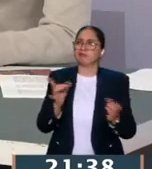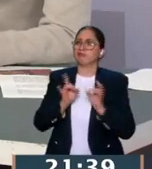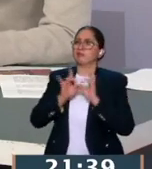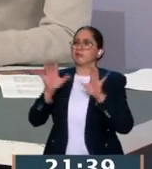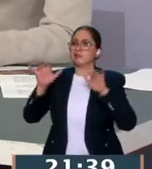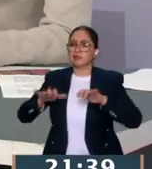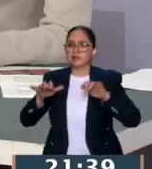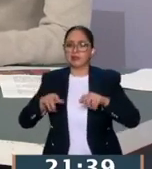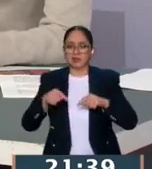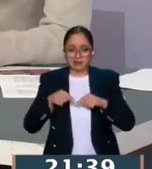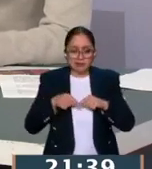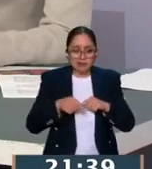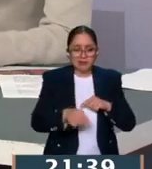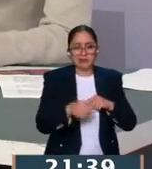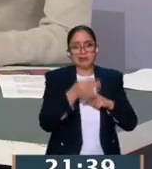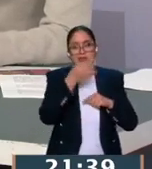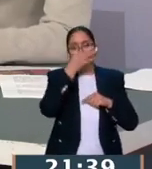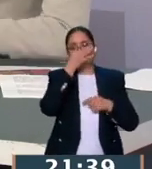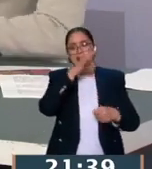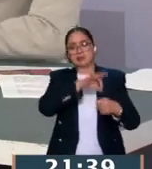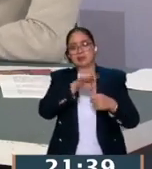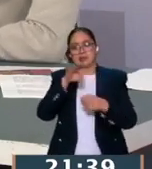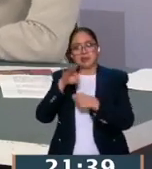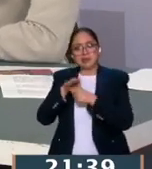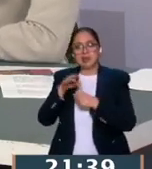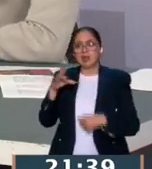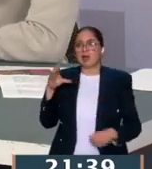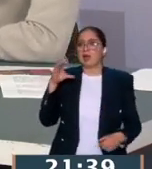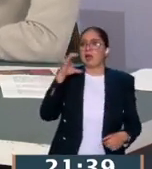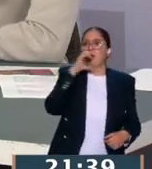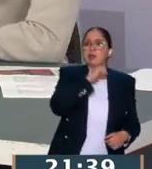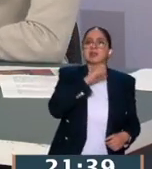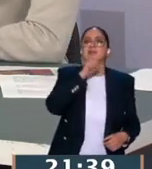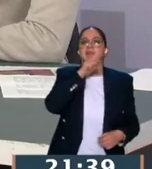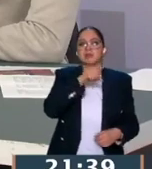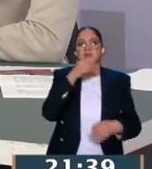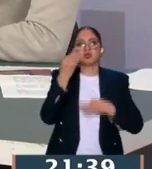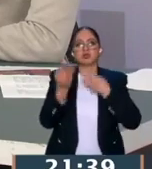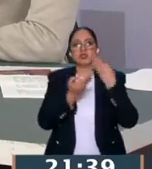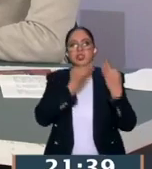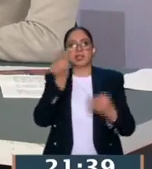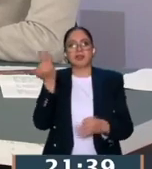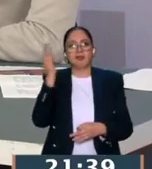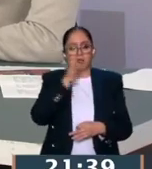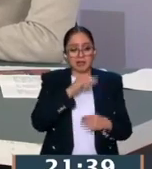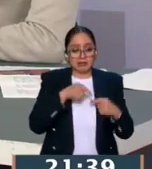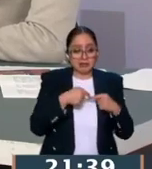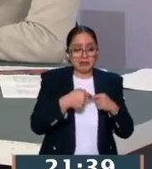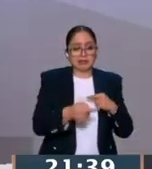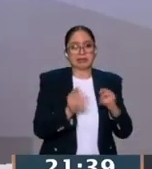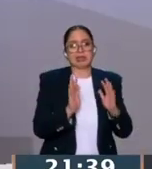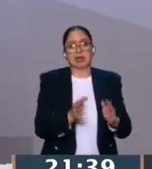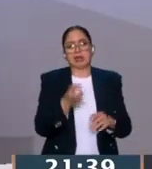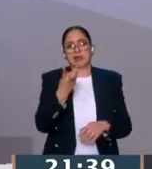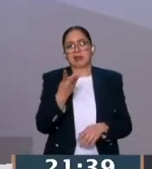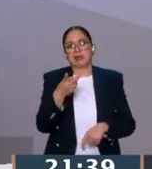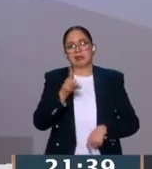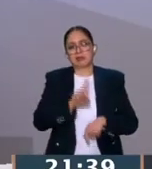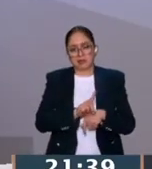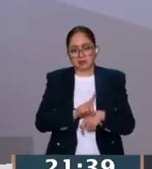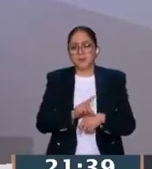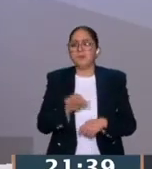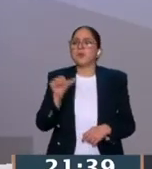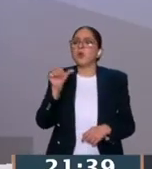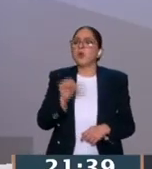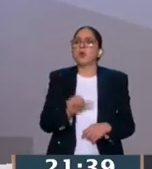las elecciones. Aumenta el calor y aumenta la infodemia. Ya en 3 días. Y justo, bueno, pues hoy vamos a